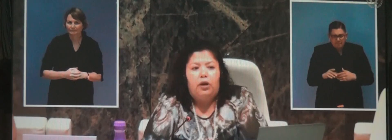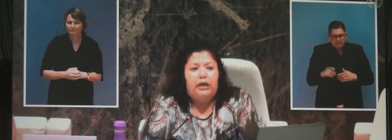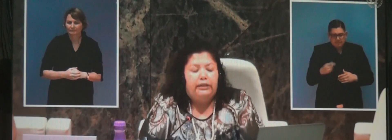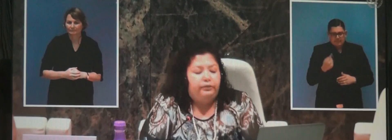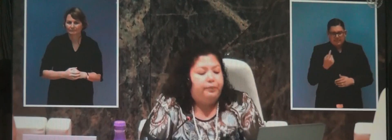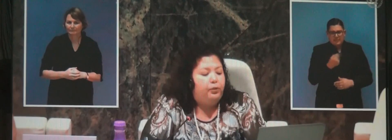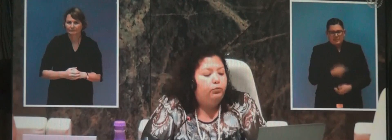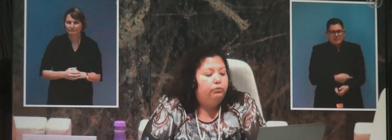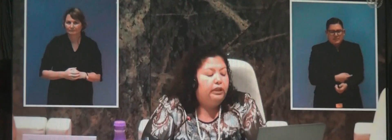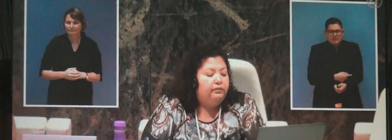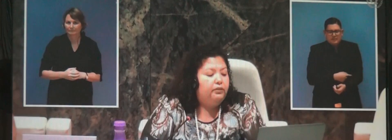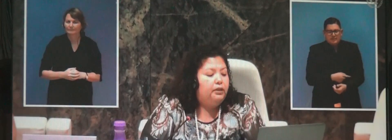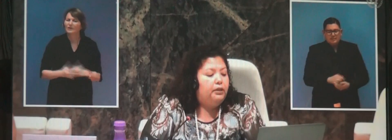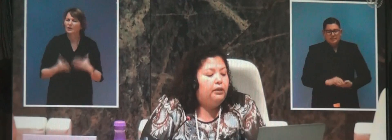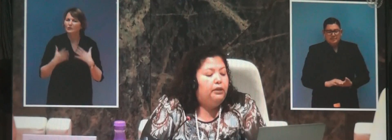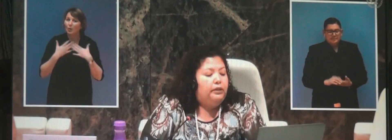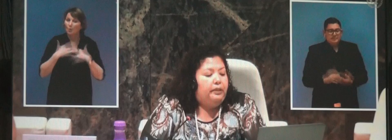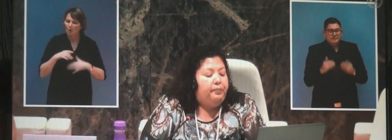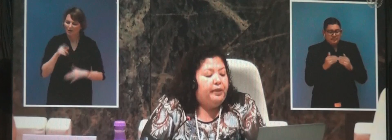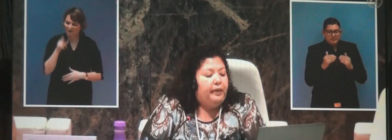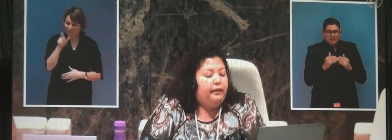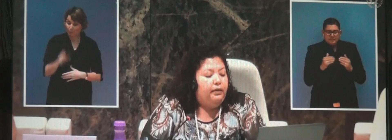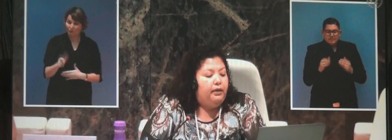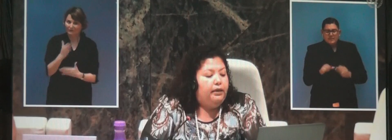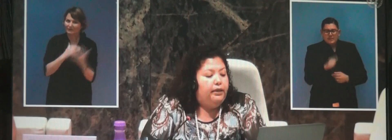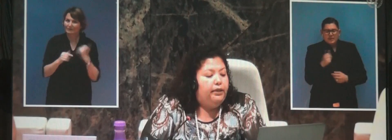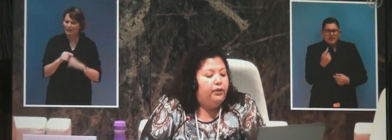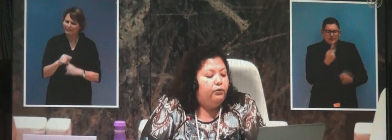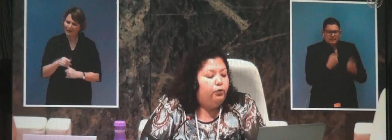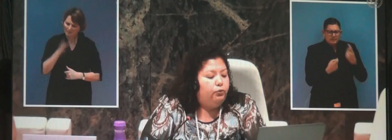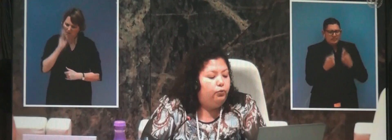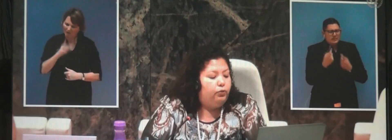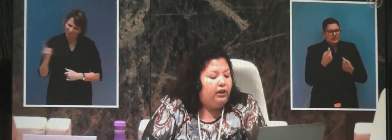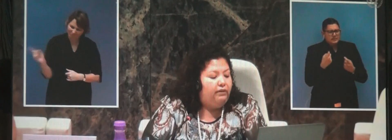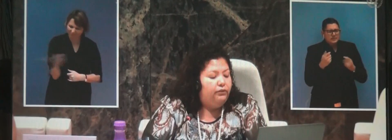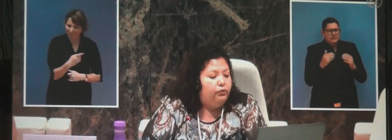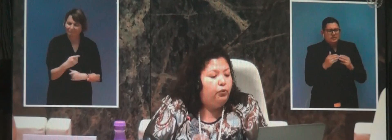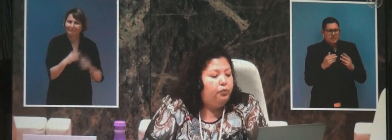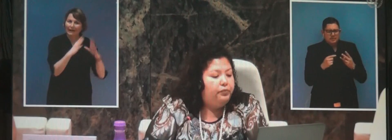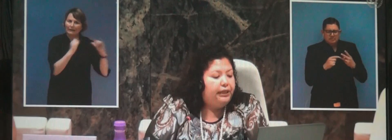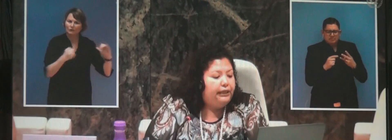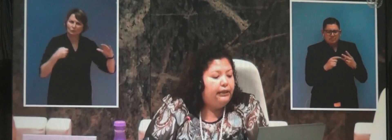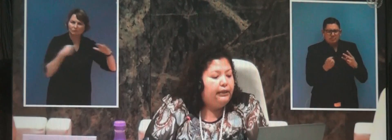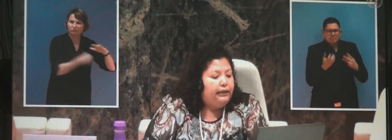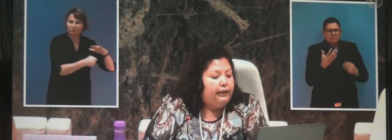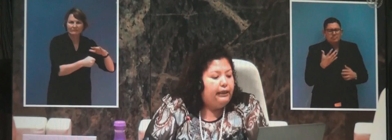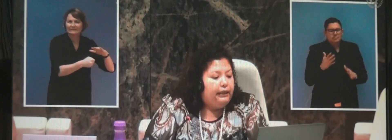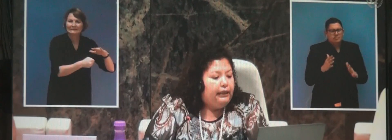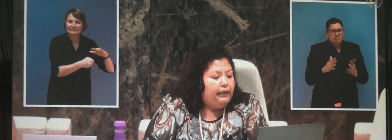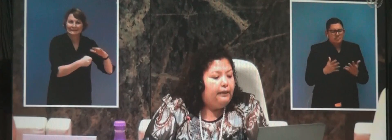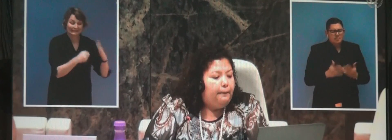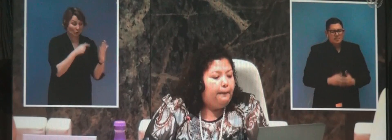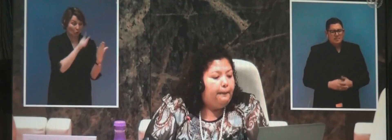Continuando con las preguntas, también nos consultaban sobre